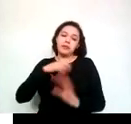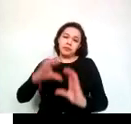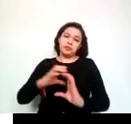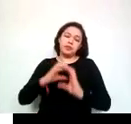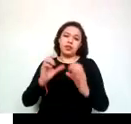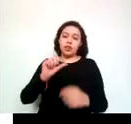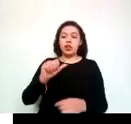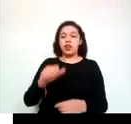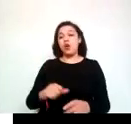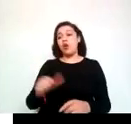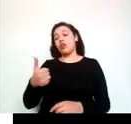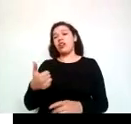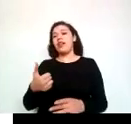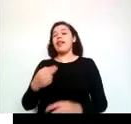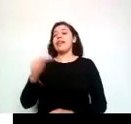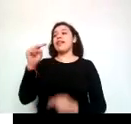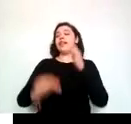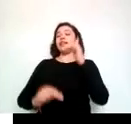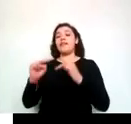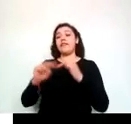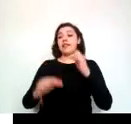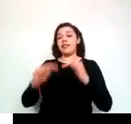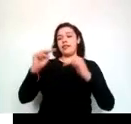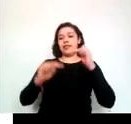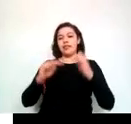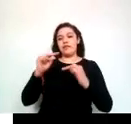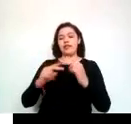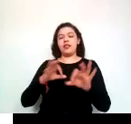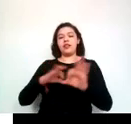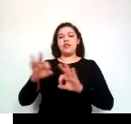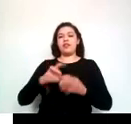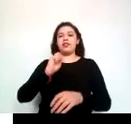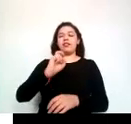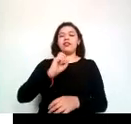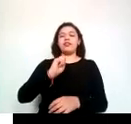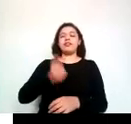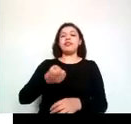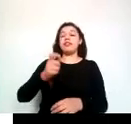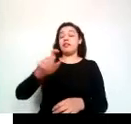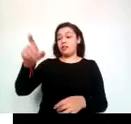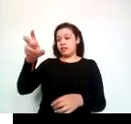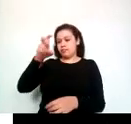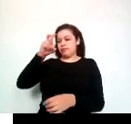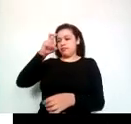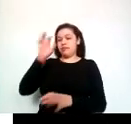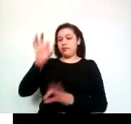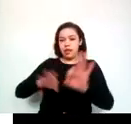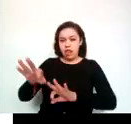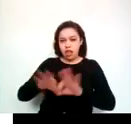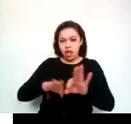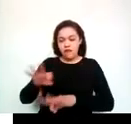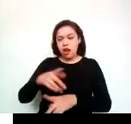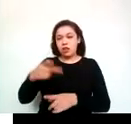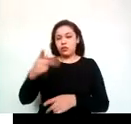de trabajo. Y esto se refiere a las exigencias que imponemos a un trabajador con relación a las actividades que